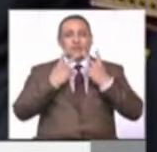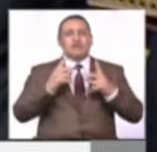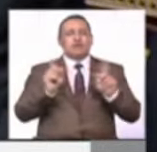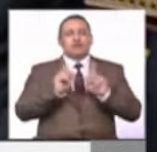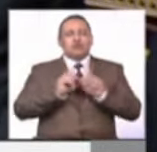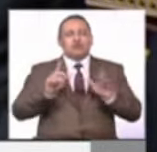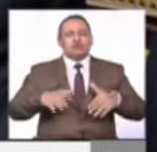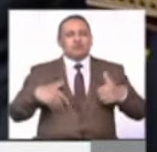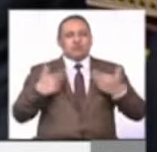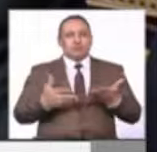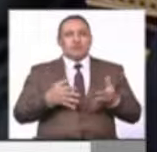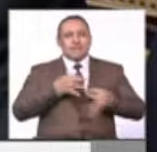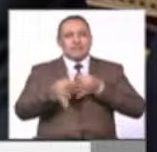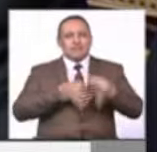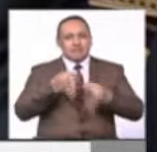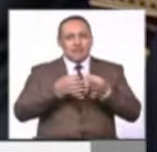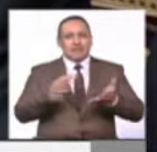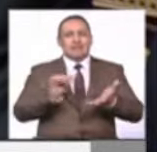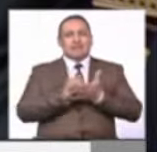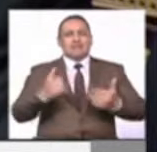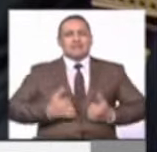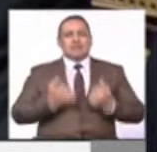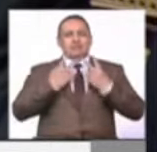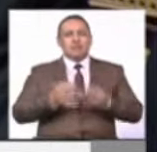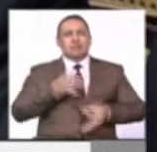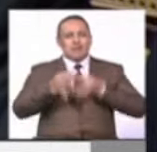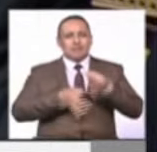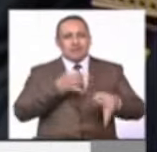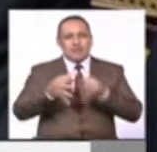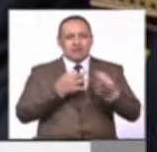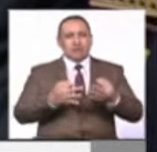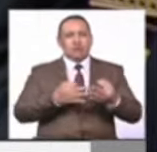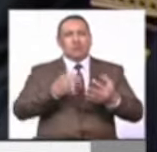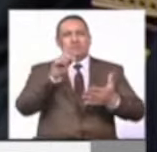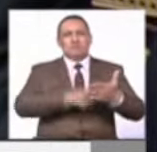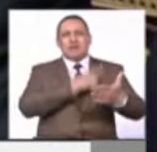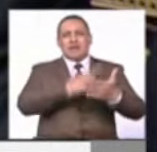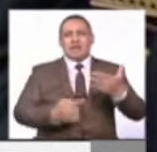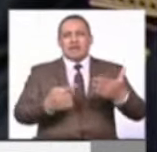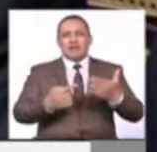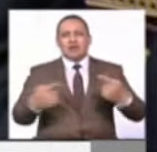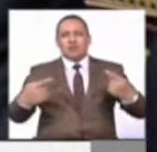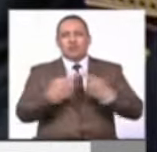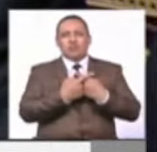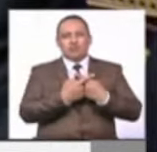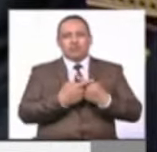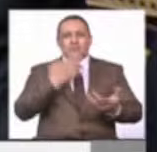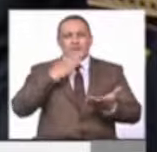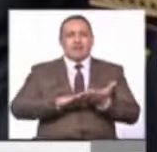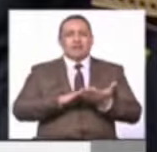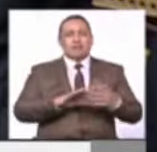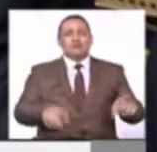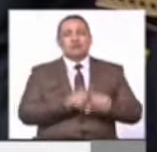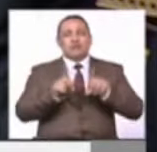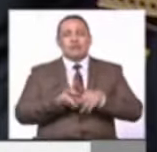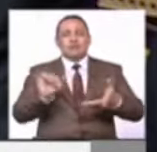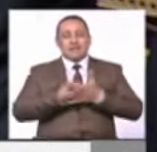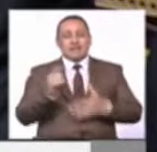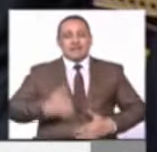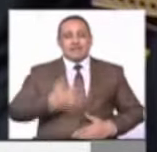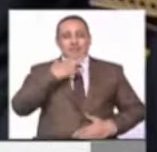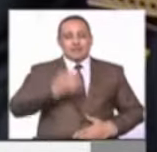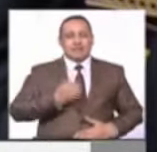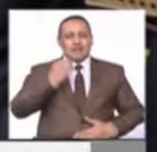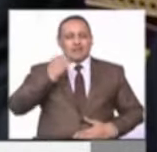posible sostener que hemos realizado una interpretación arbitraria O antojadiza sino que esta ha sido realmente